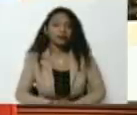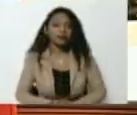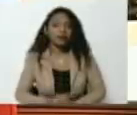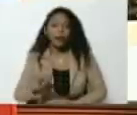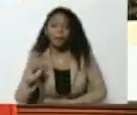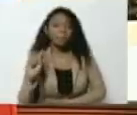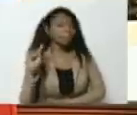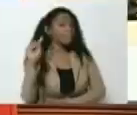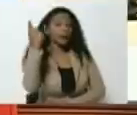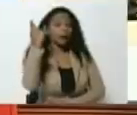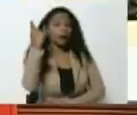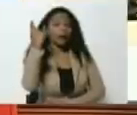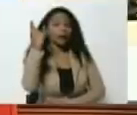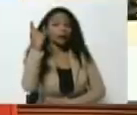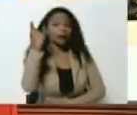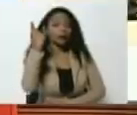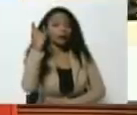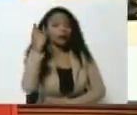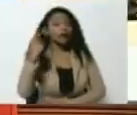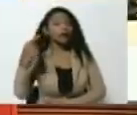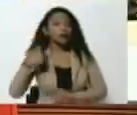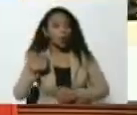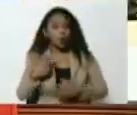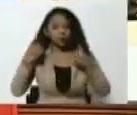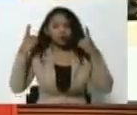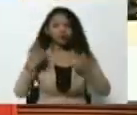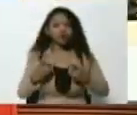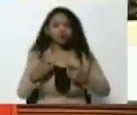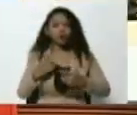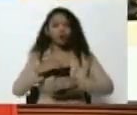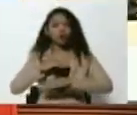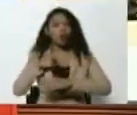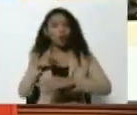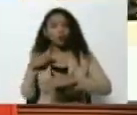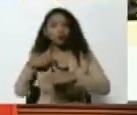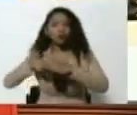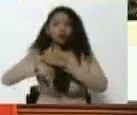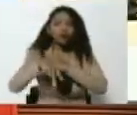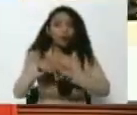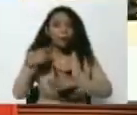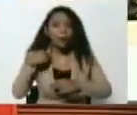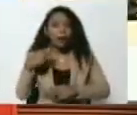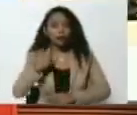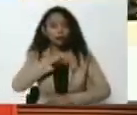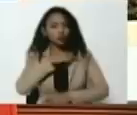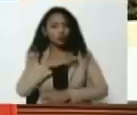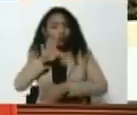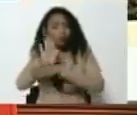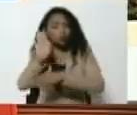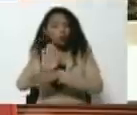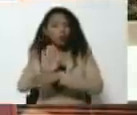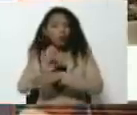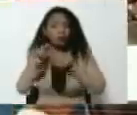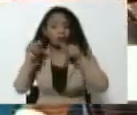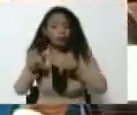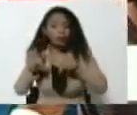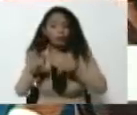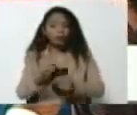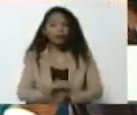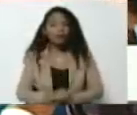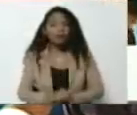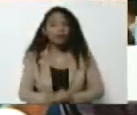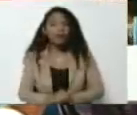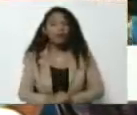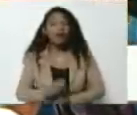La primera vez que decidí salir a este balcón histórico sagrado para nosotros fue